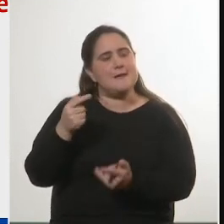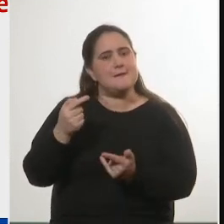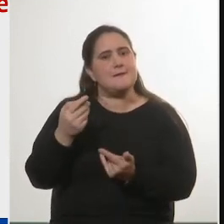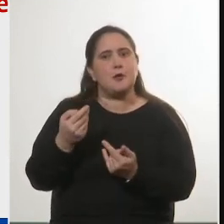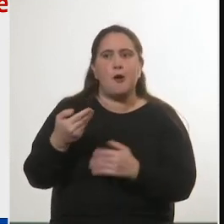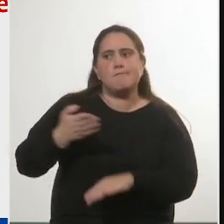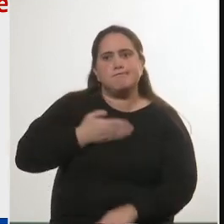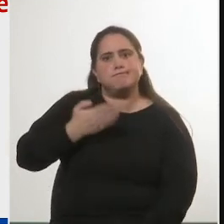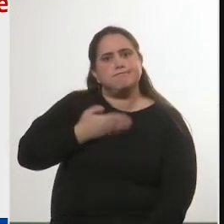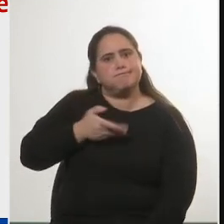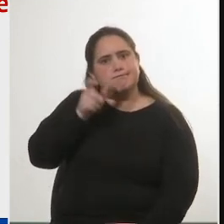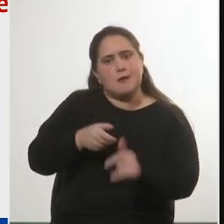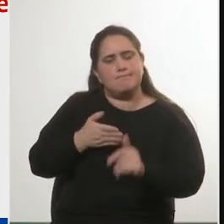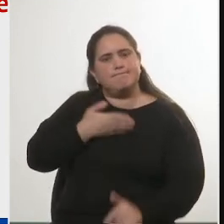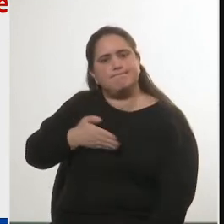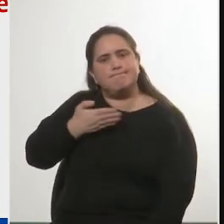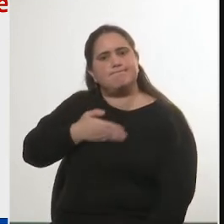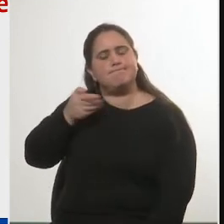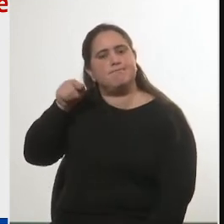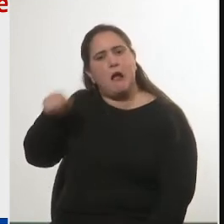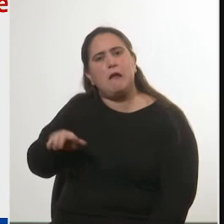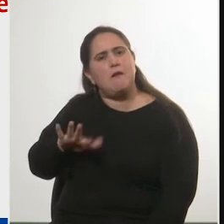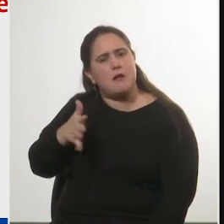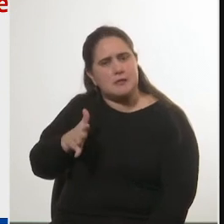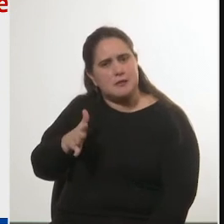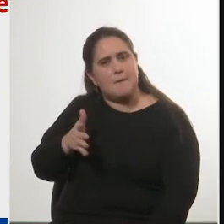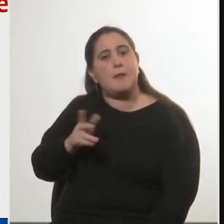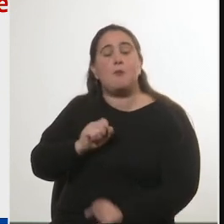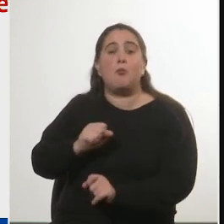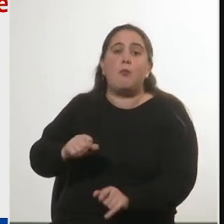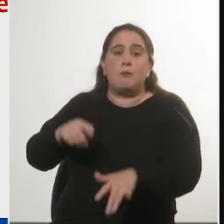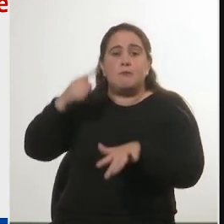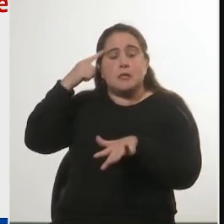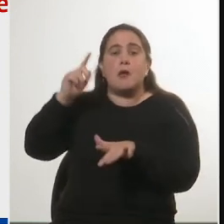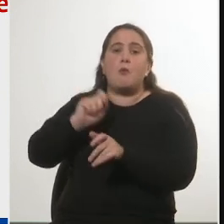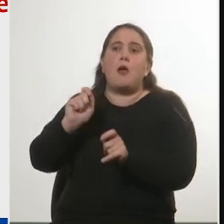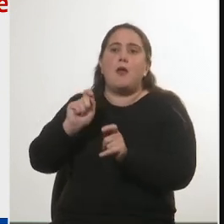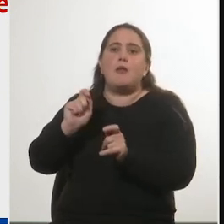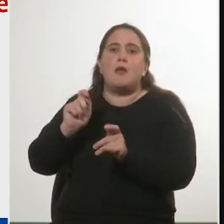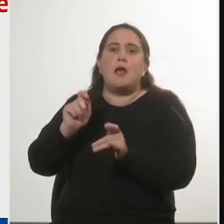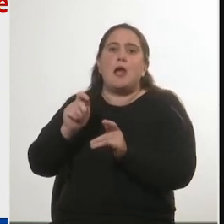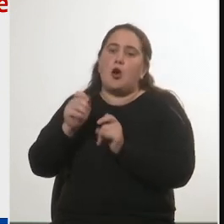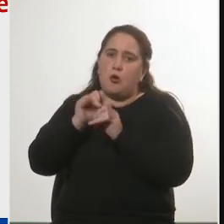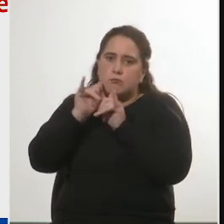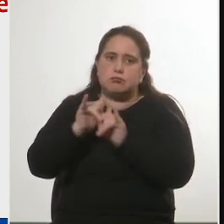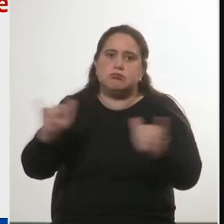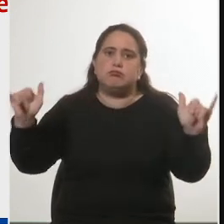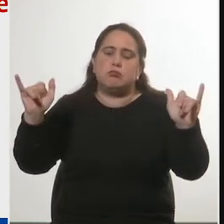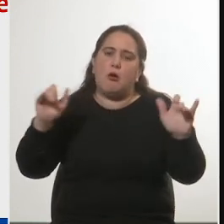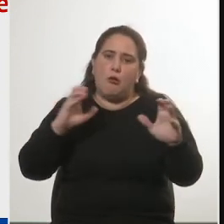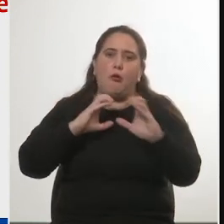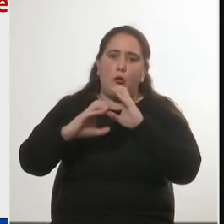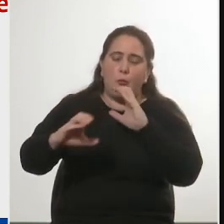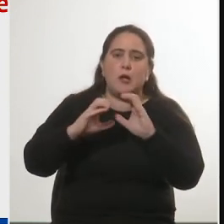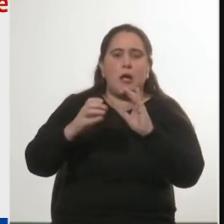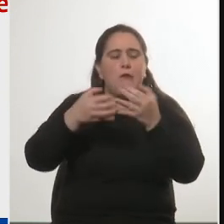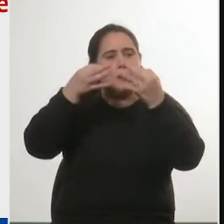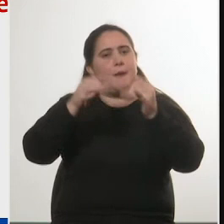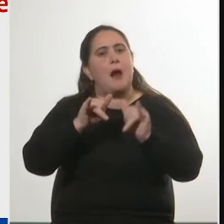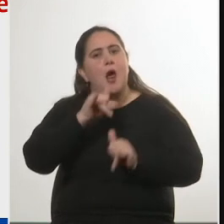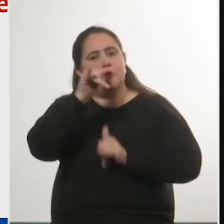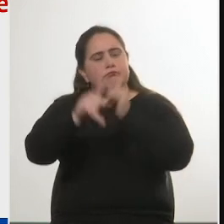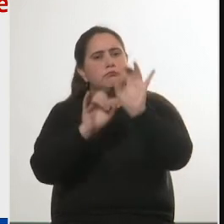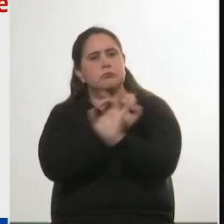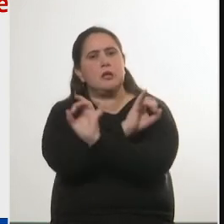comenzaran a recibir reclamos de la población, se considerará la pertinencia de realizar una comunicación para informar adecuadamente a